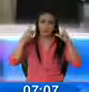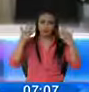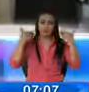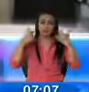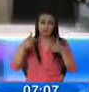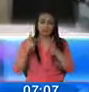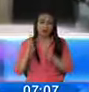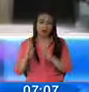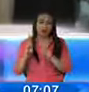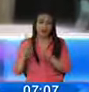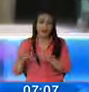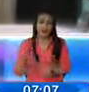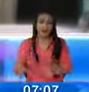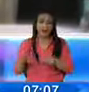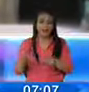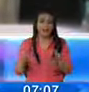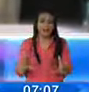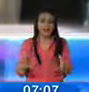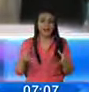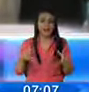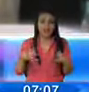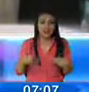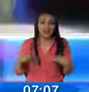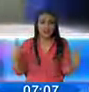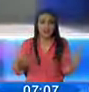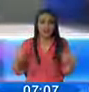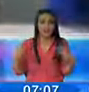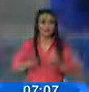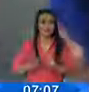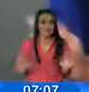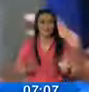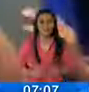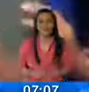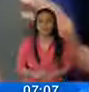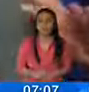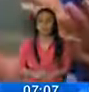Lenín Moreno acepte debatir. Informó Luxiola Salazar.